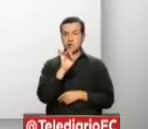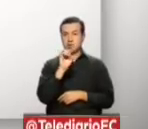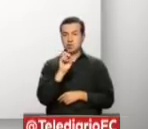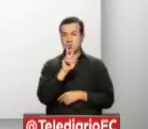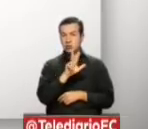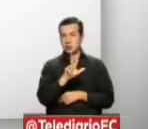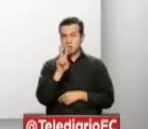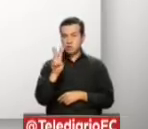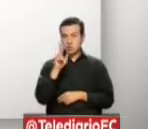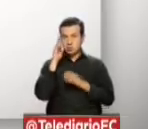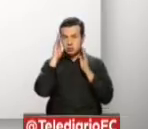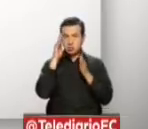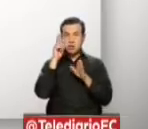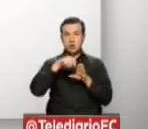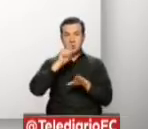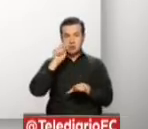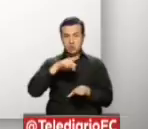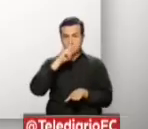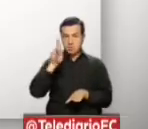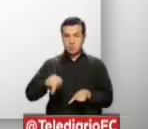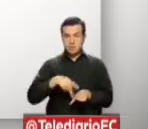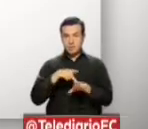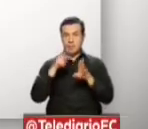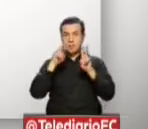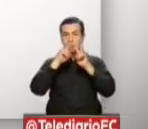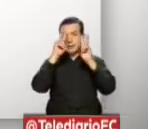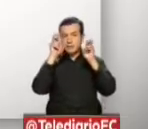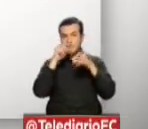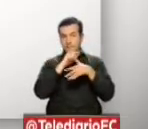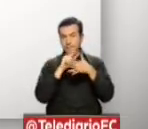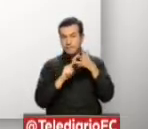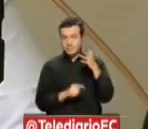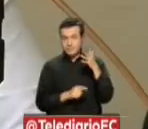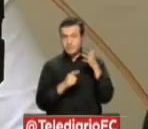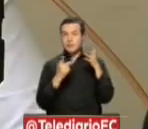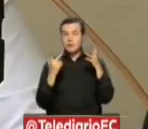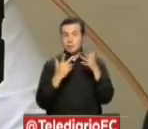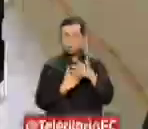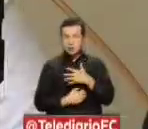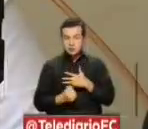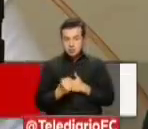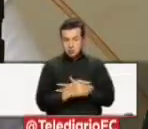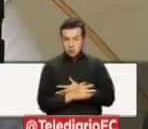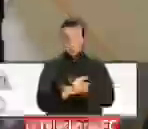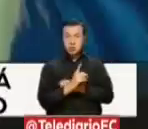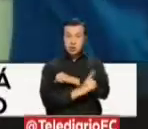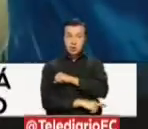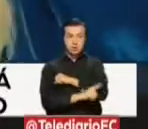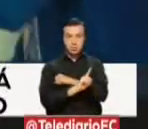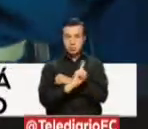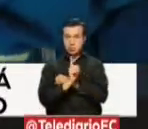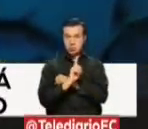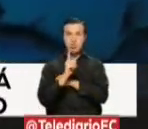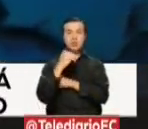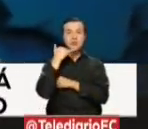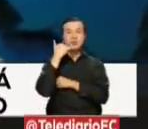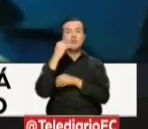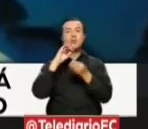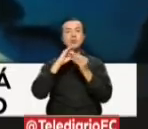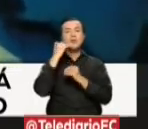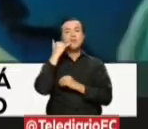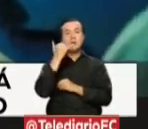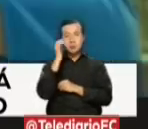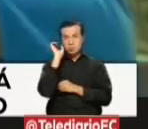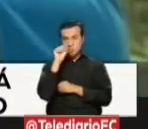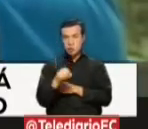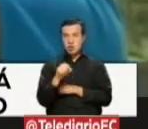099-992-8032, atendida por abogadas especializadas en temas de aborto y parto en Ecuador. Para evitar que sean penalizadas. El número telefónico estará